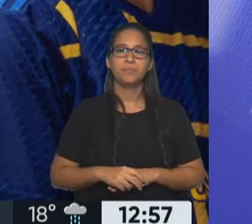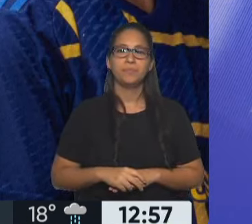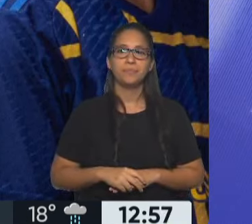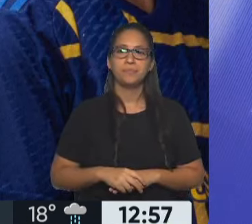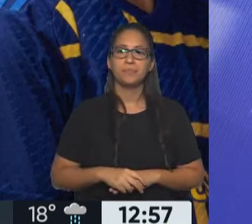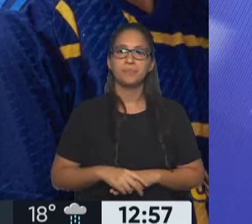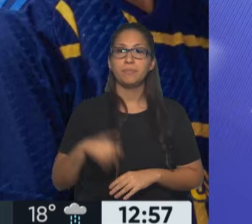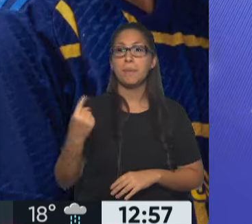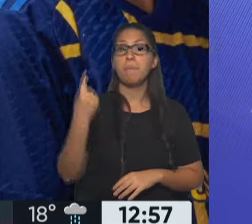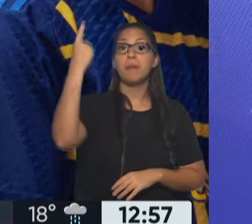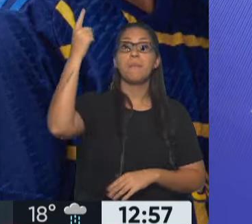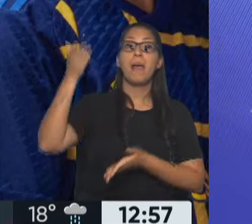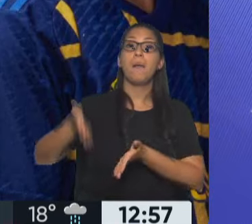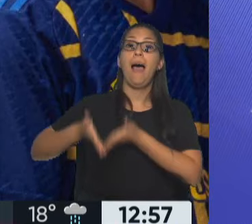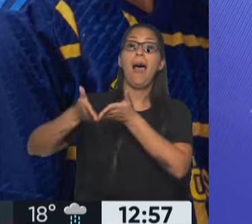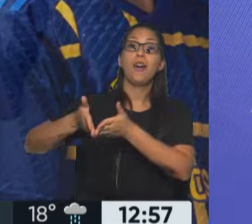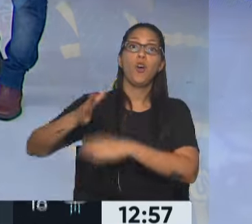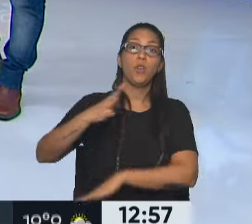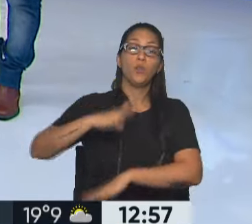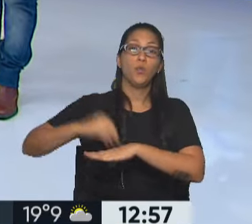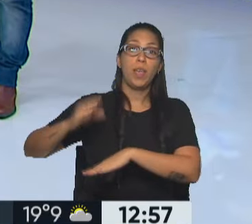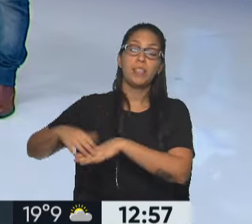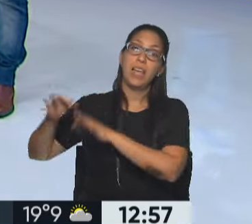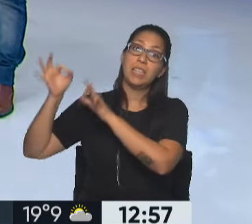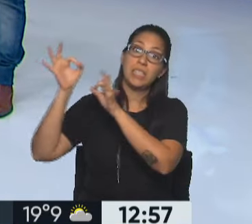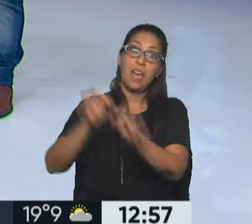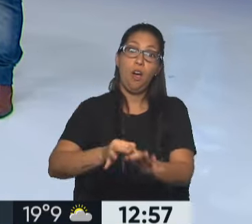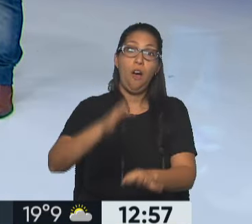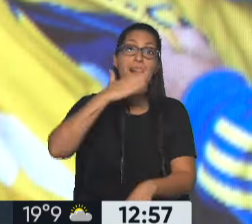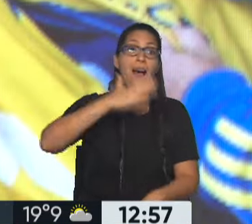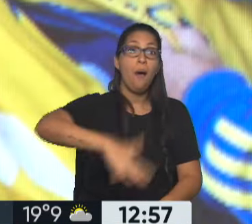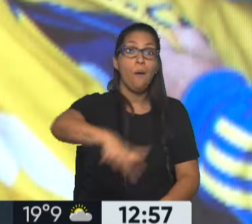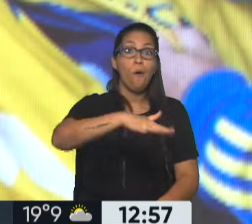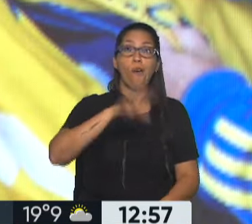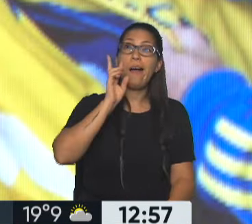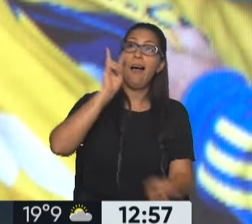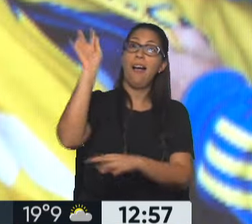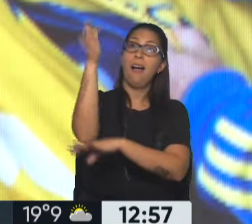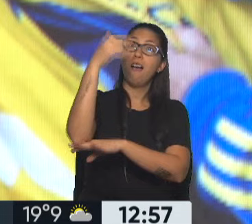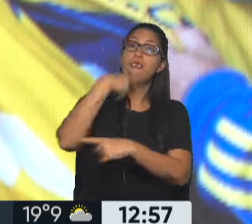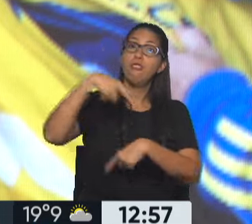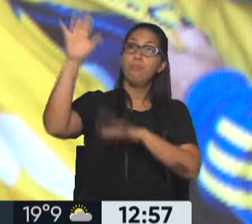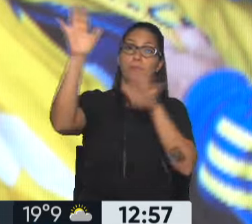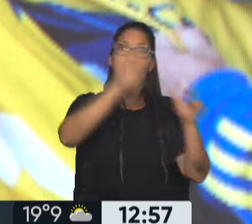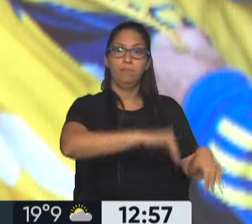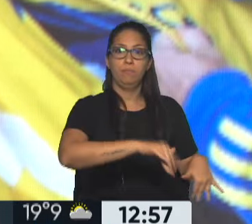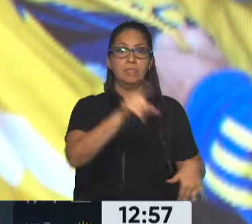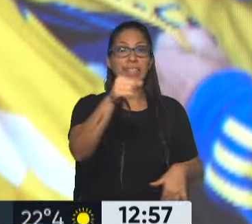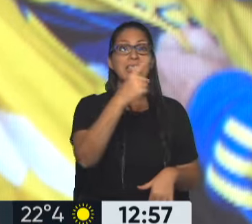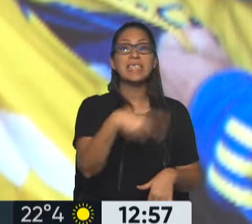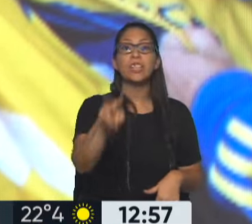barco que llegaba a la Boca y Sarasa Sasa y todo lo que vos quieras. ¿Cuánto está la camiseta esta? No. 125.